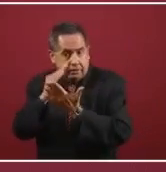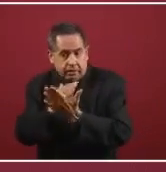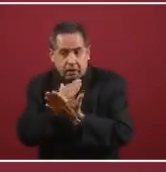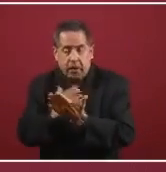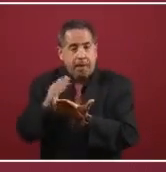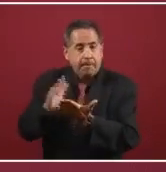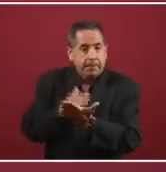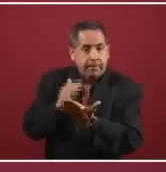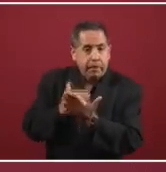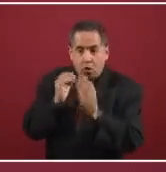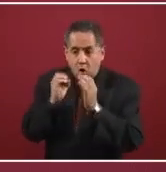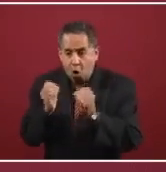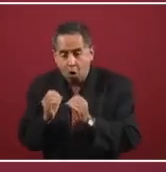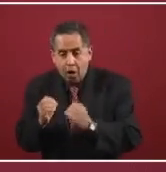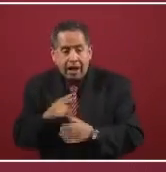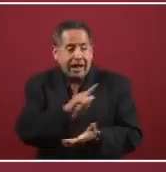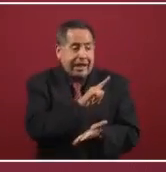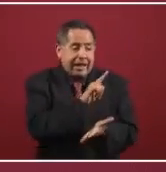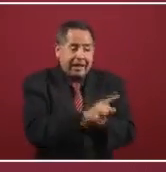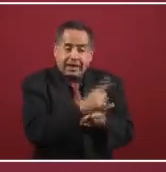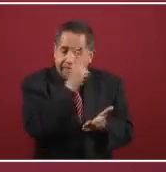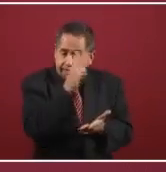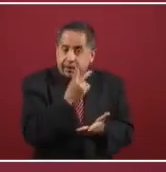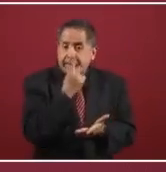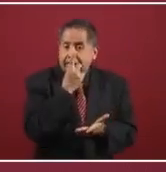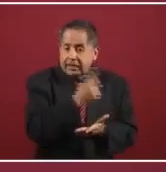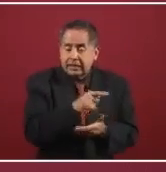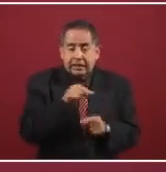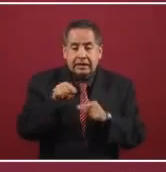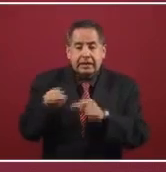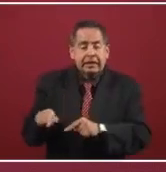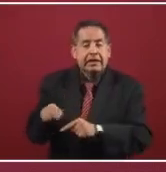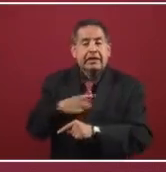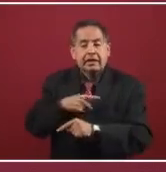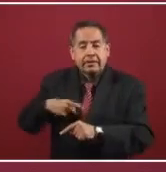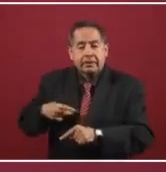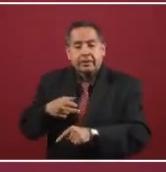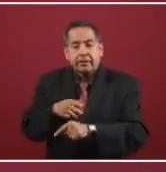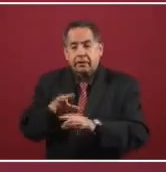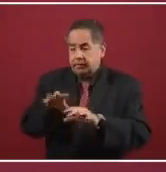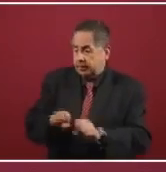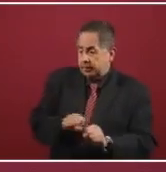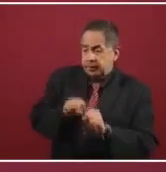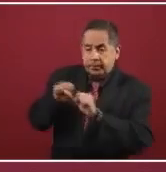no se registra o no presenta sus documentos, dice la ley mexicana que entonces México lo que tiene que hacer es retornarlo.